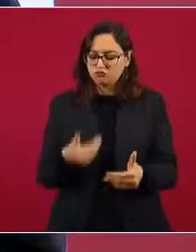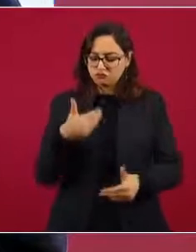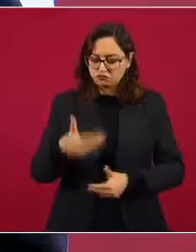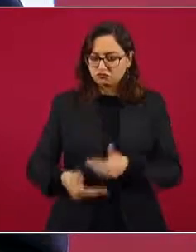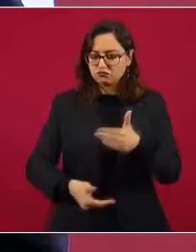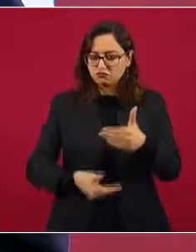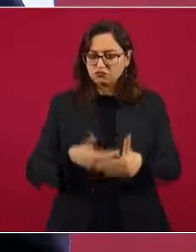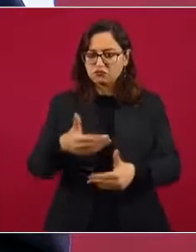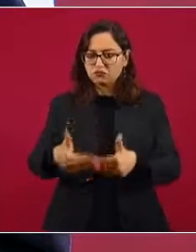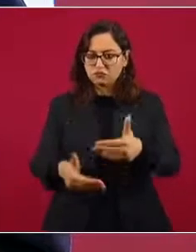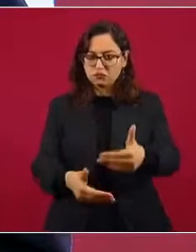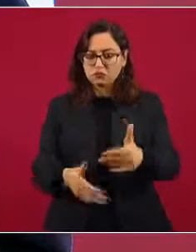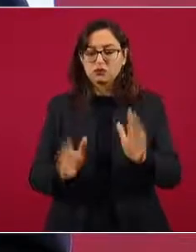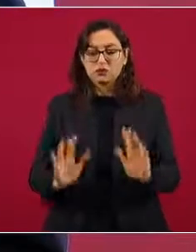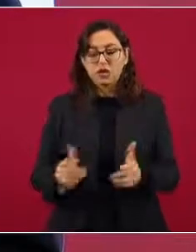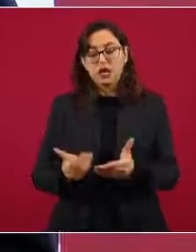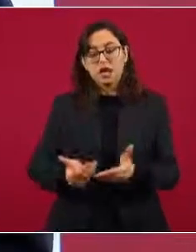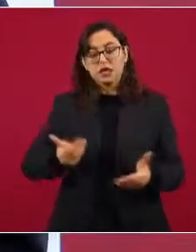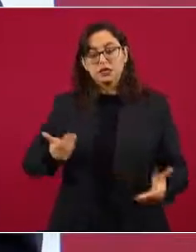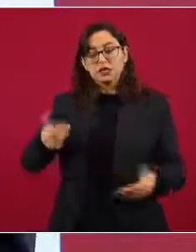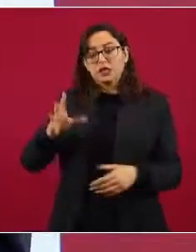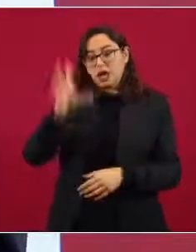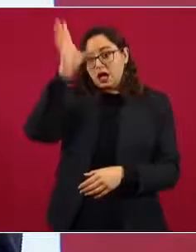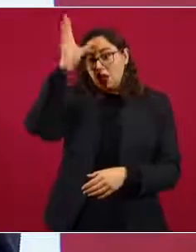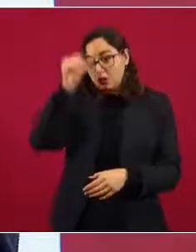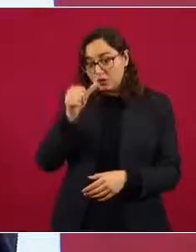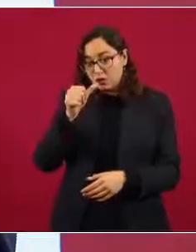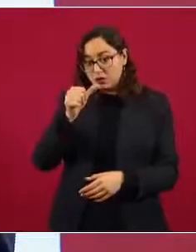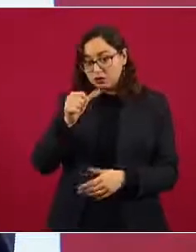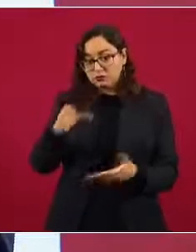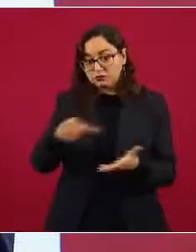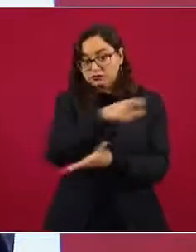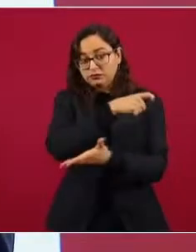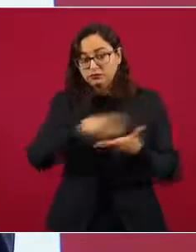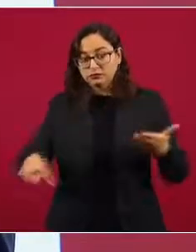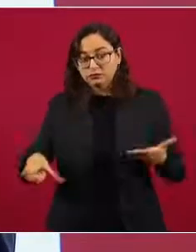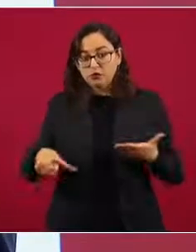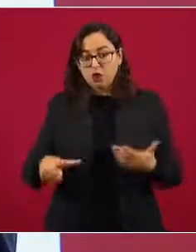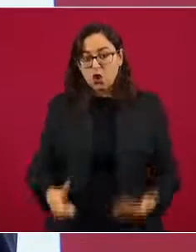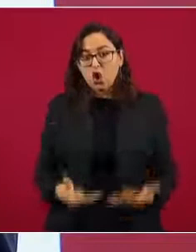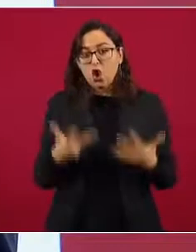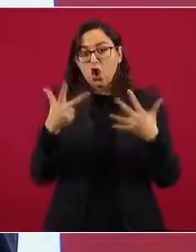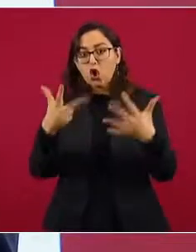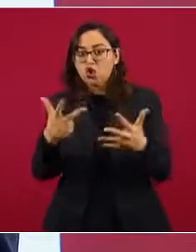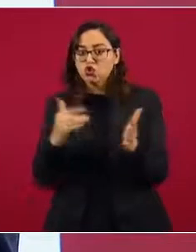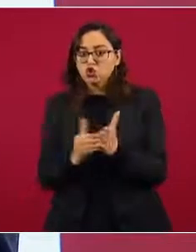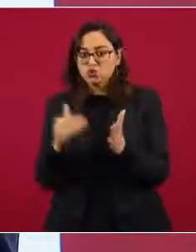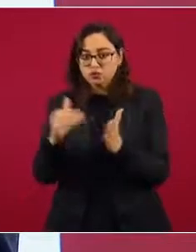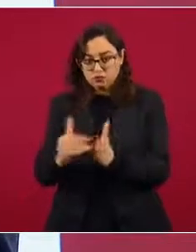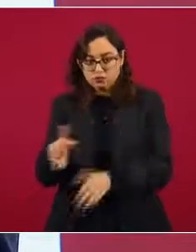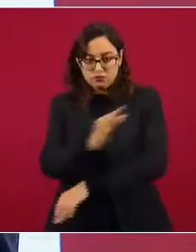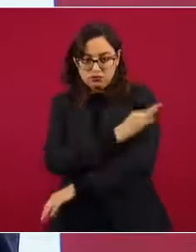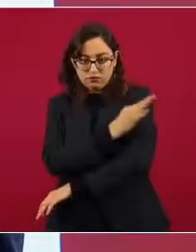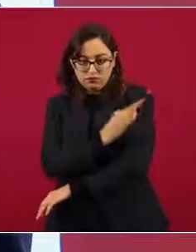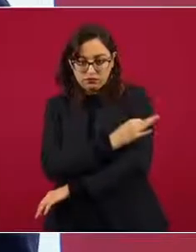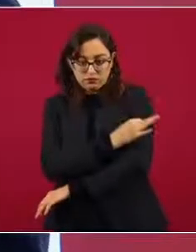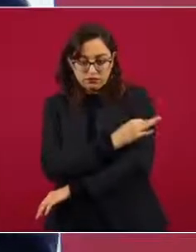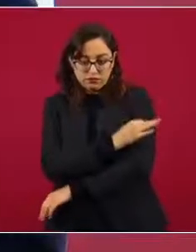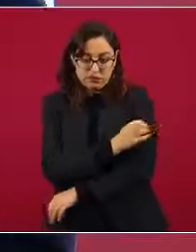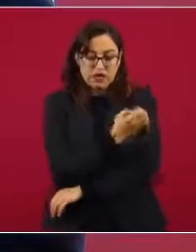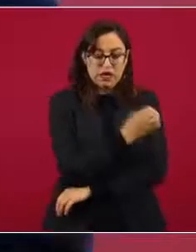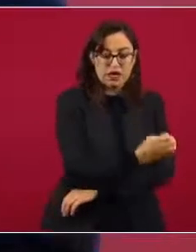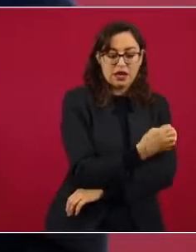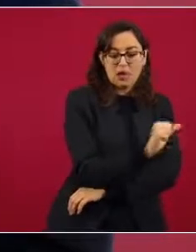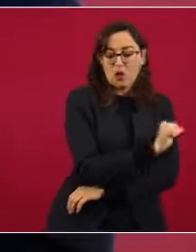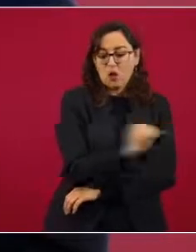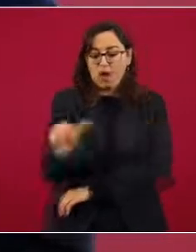Se estableció un convenio de 8 millones de dosis de enero a